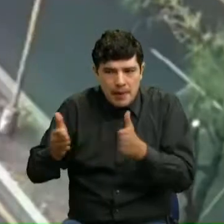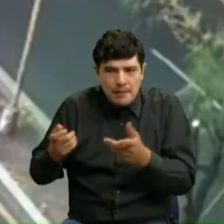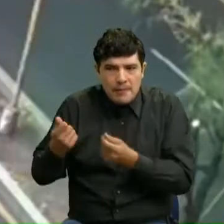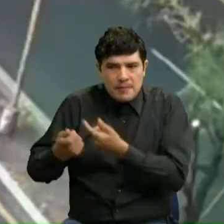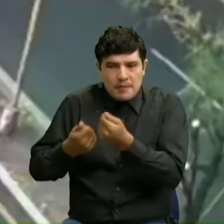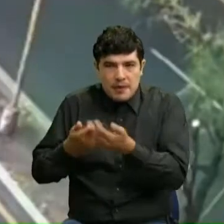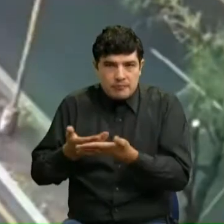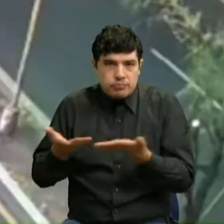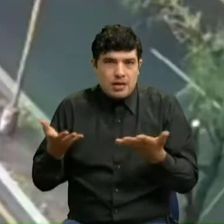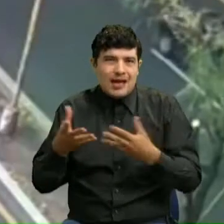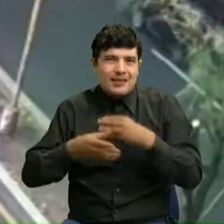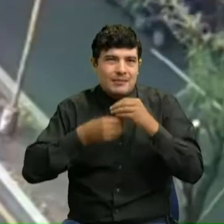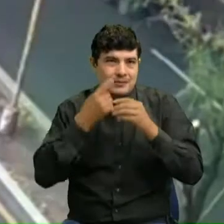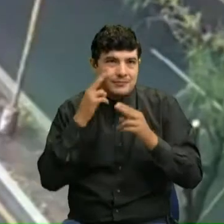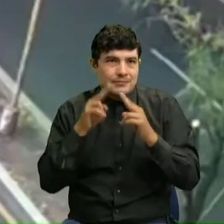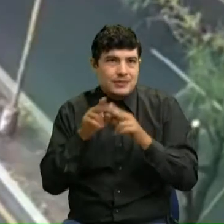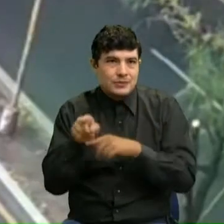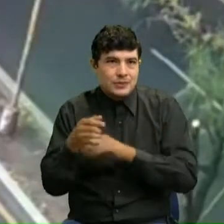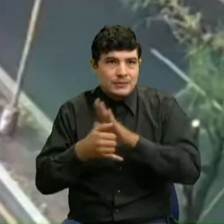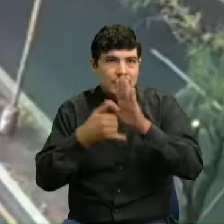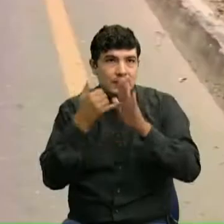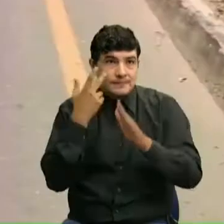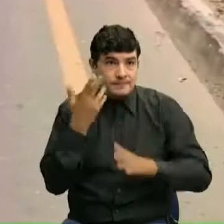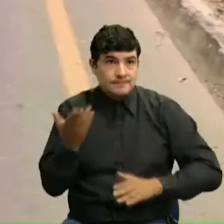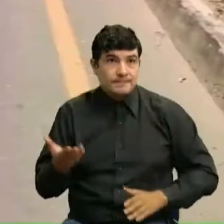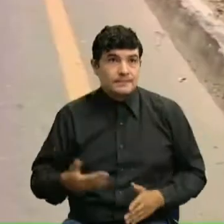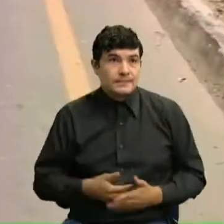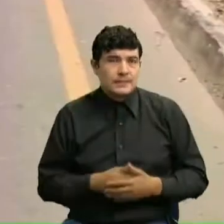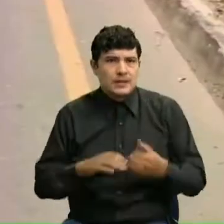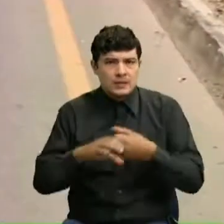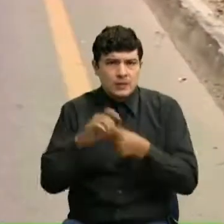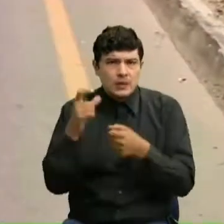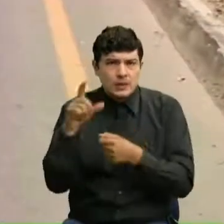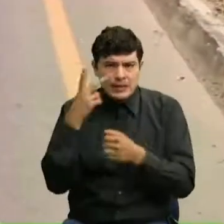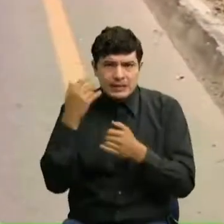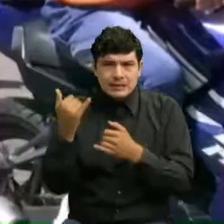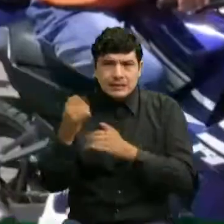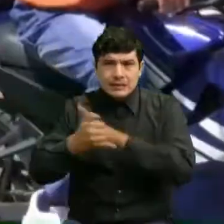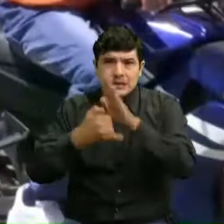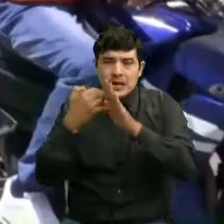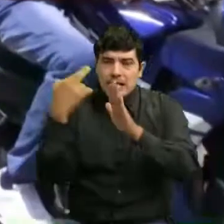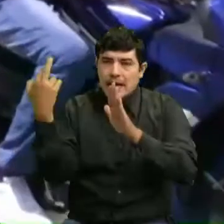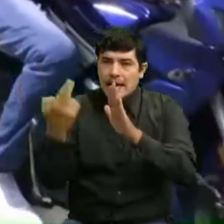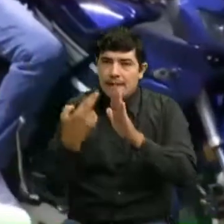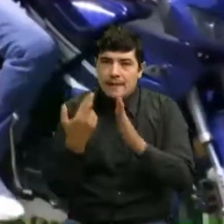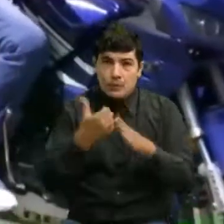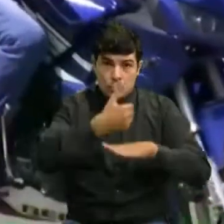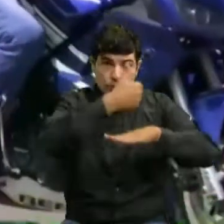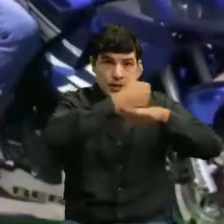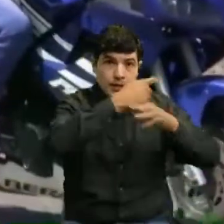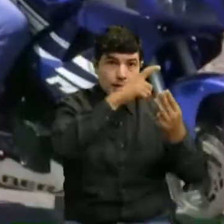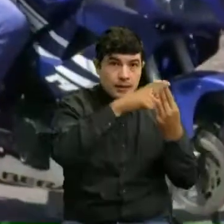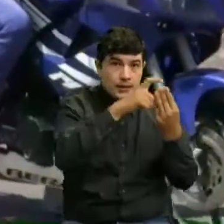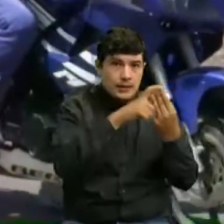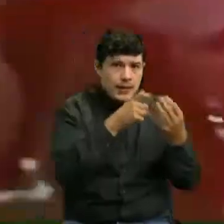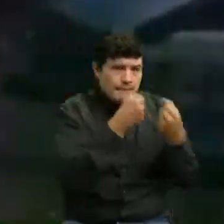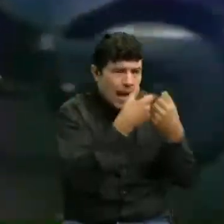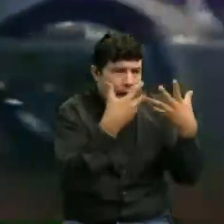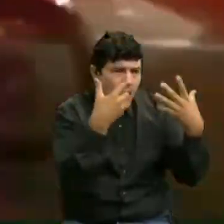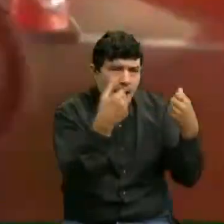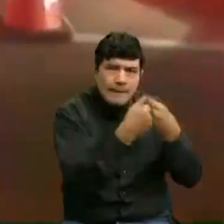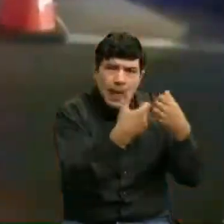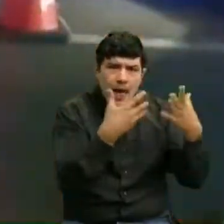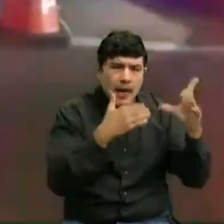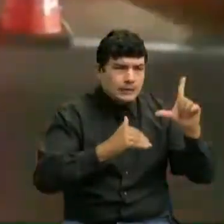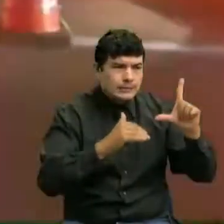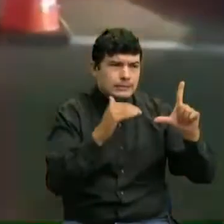Imágenes como esta ya se han vuelto repetitivas en Cúcuta. Según las autoridades de tránsito, la siniestralidad ha aumentado en